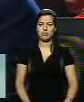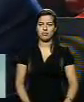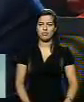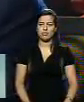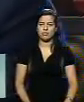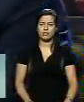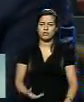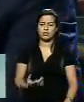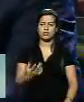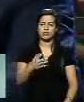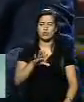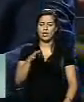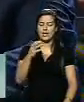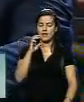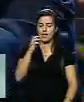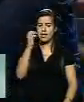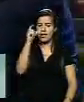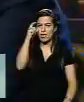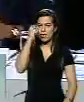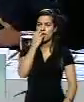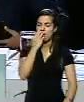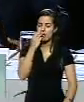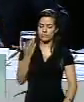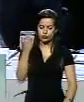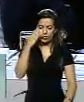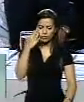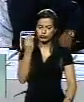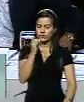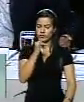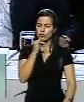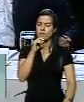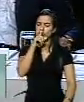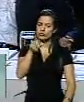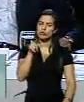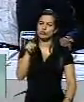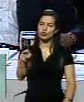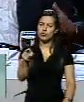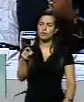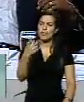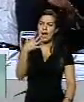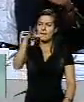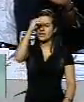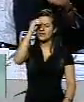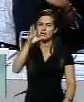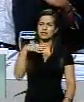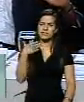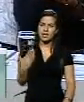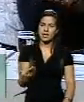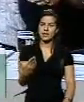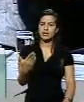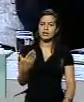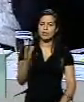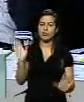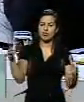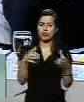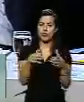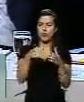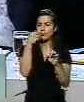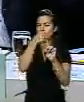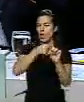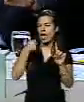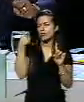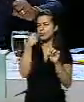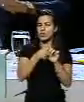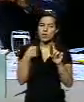¿Qué has aprendido tú de toda esta oleada de los medios comunitarios, chicos? Saltaron, bueno, tenían tiempo haciendo esfuerzos ahí, pero tú sabes, todo